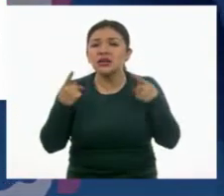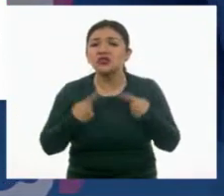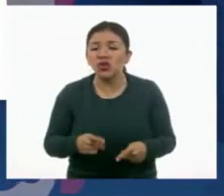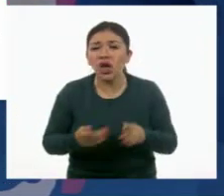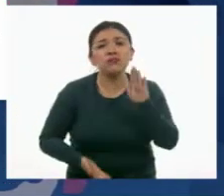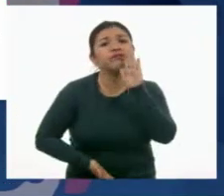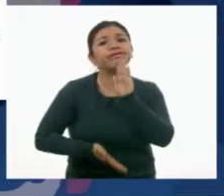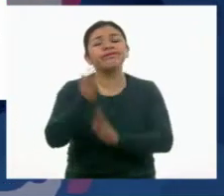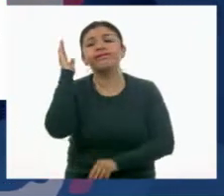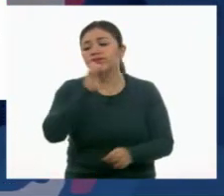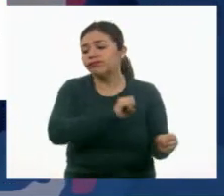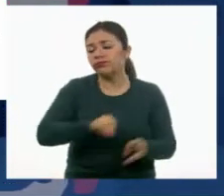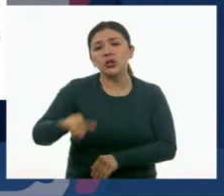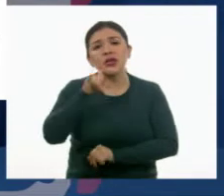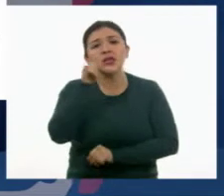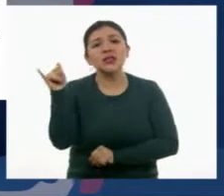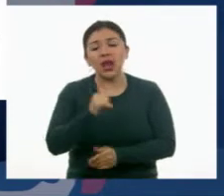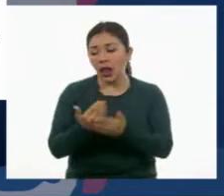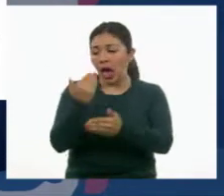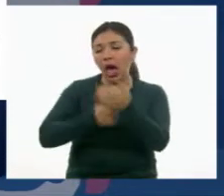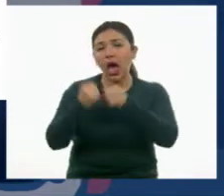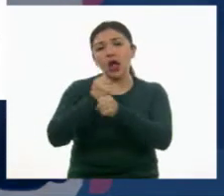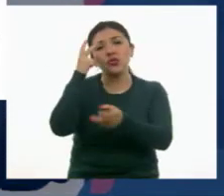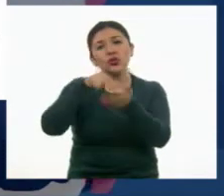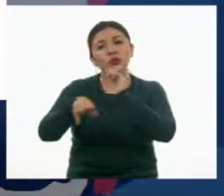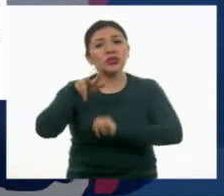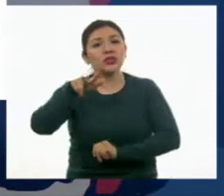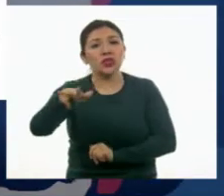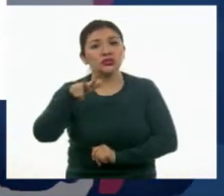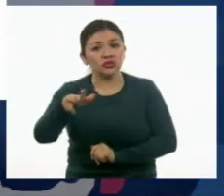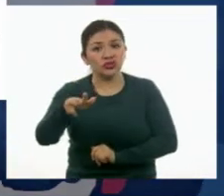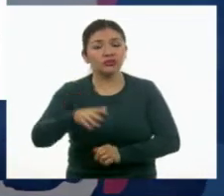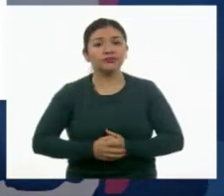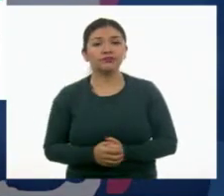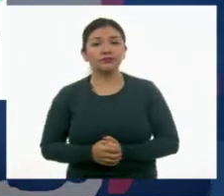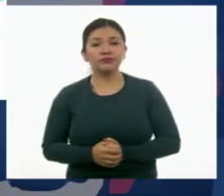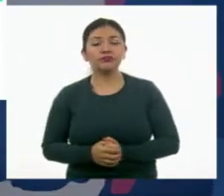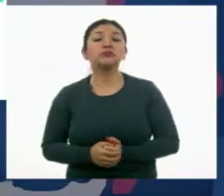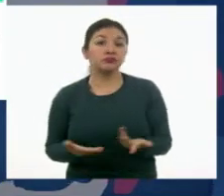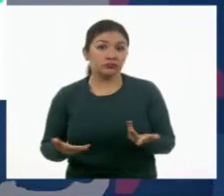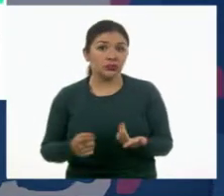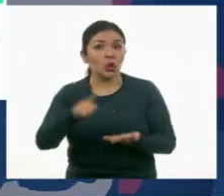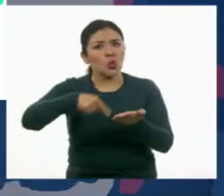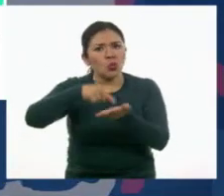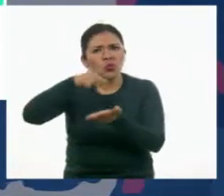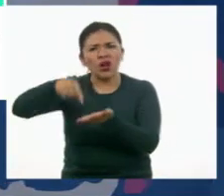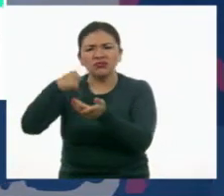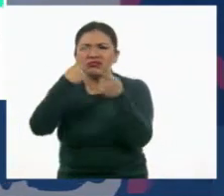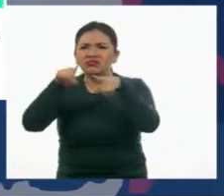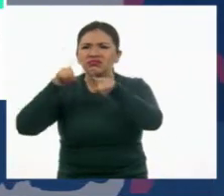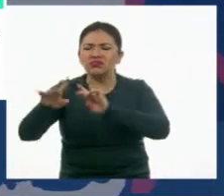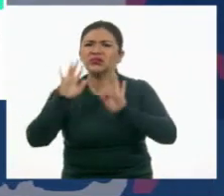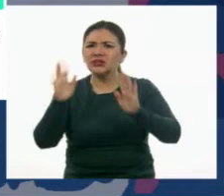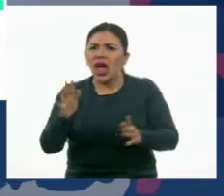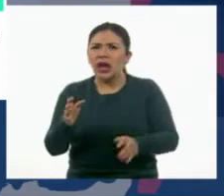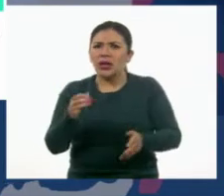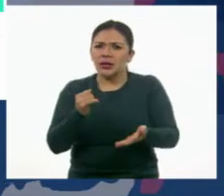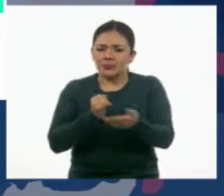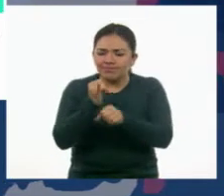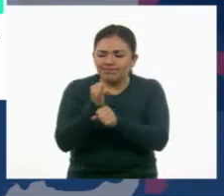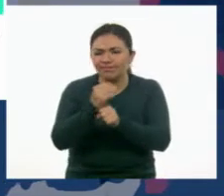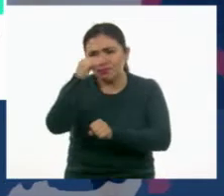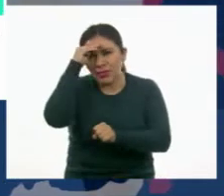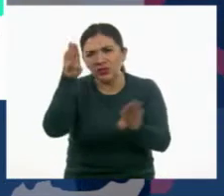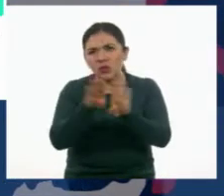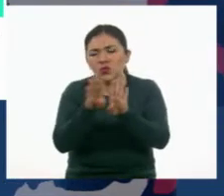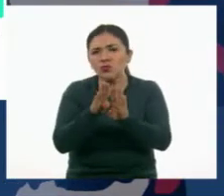se fueron del país en 2018, según datos oficiales. Varias localidades han lanzado sus propios esquemas